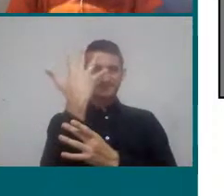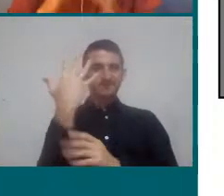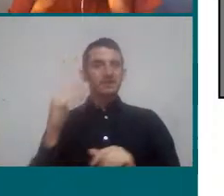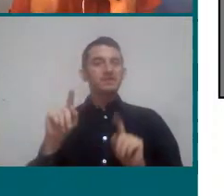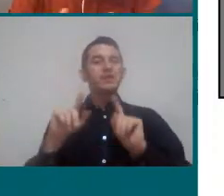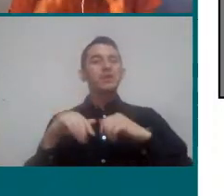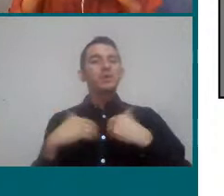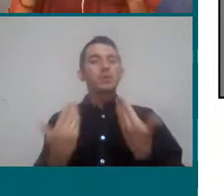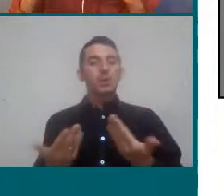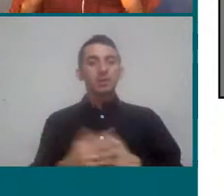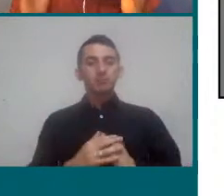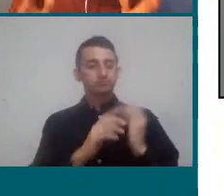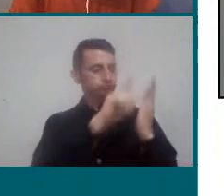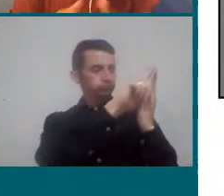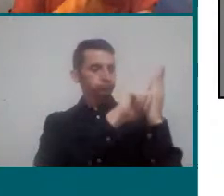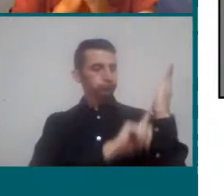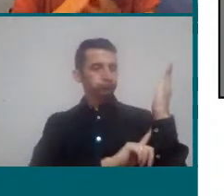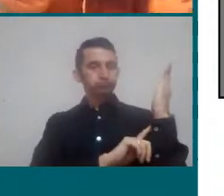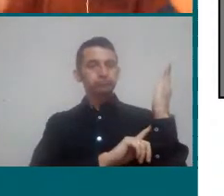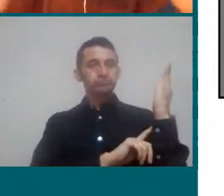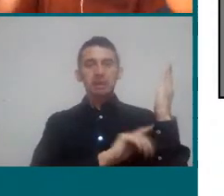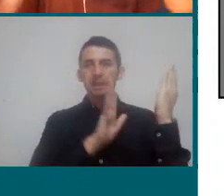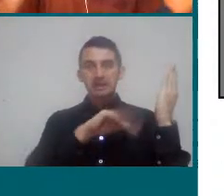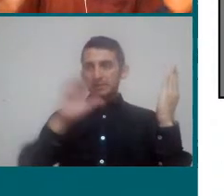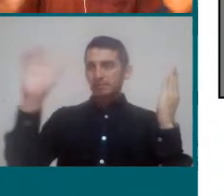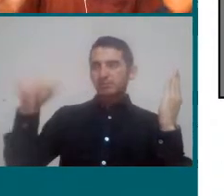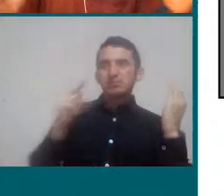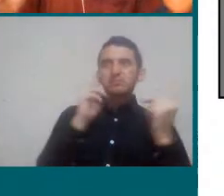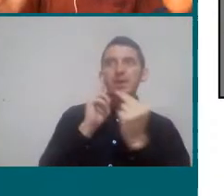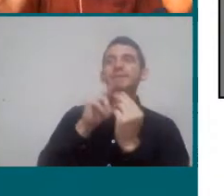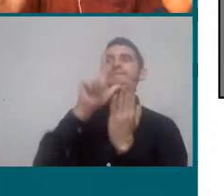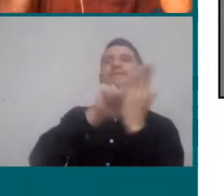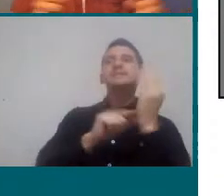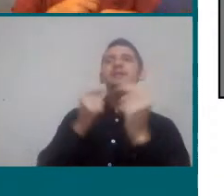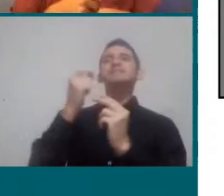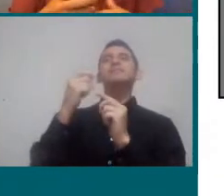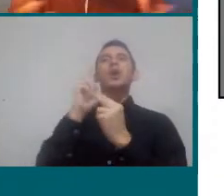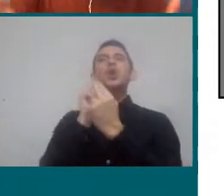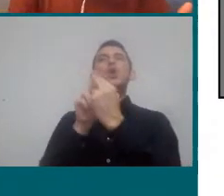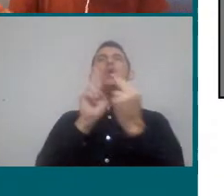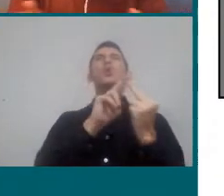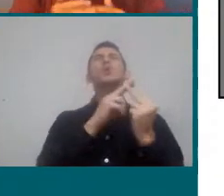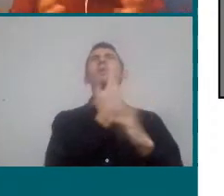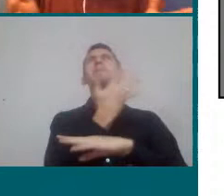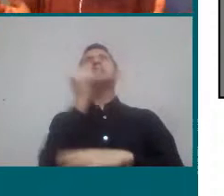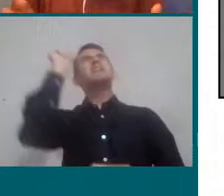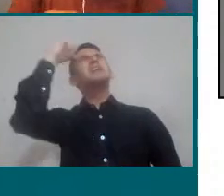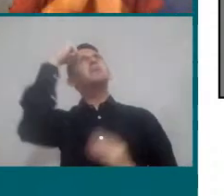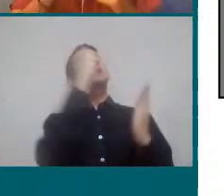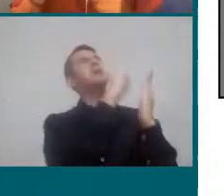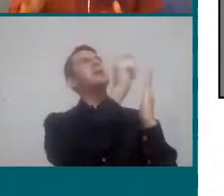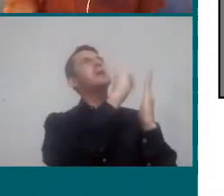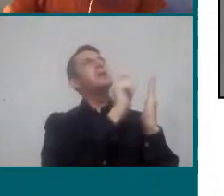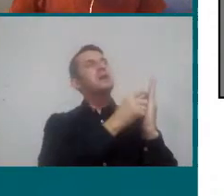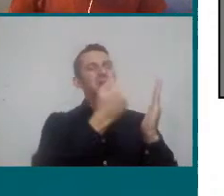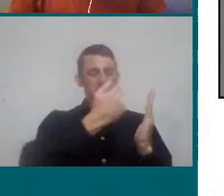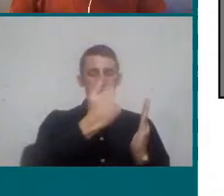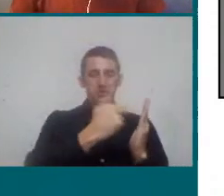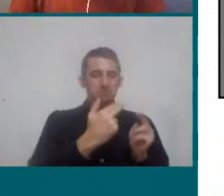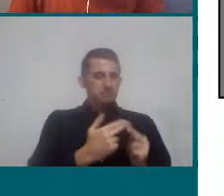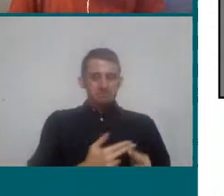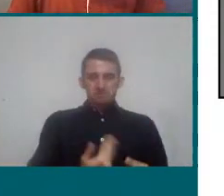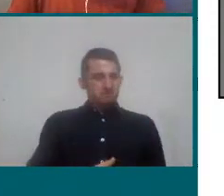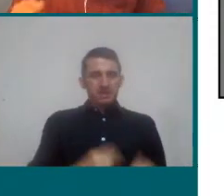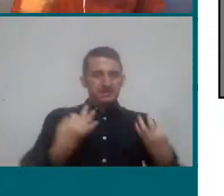hechos. Lista las plantas que conozcas. ¿Vale? esto no tiene nada, ¿verdad? Es una actividad muy